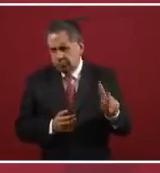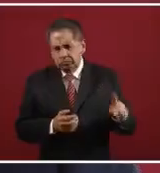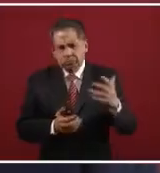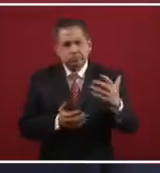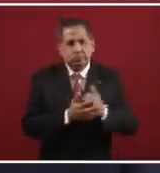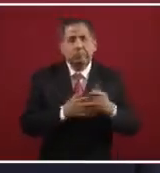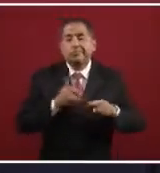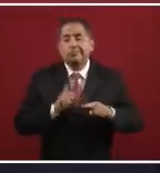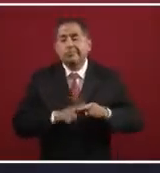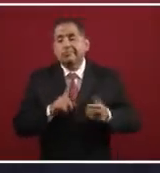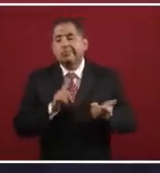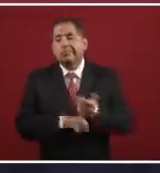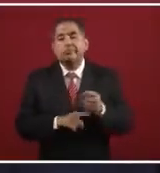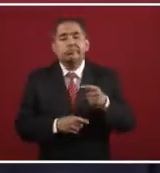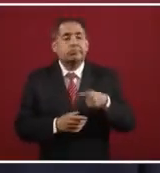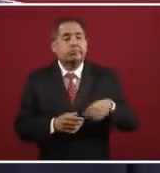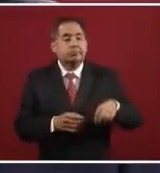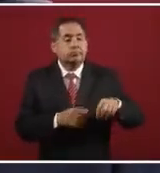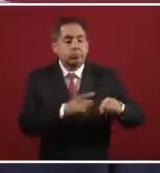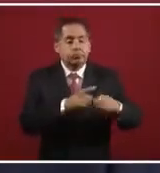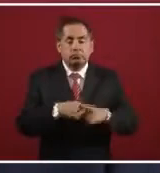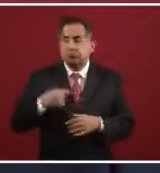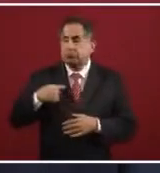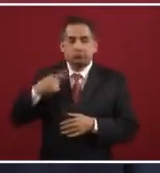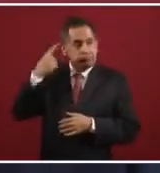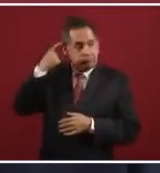sino que hubo línea